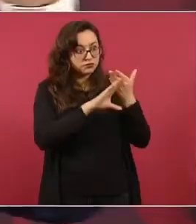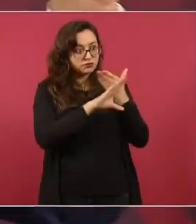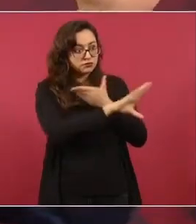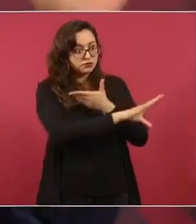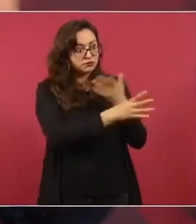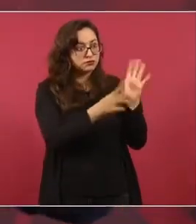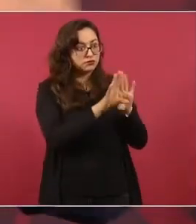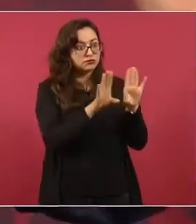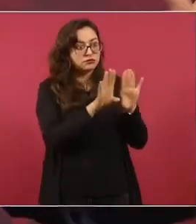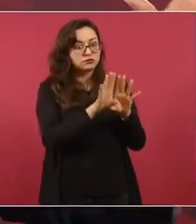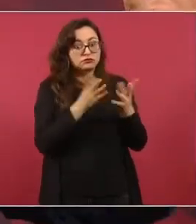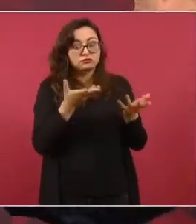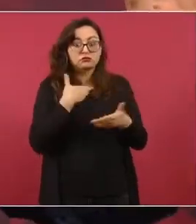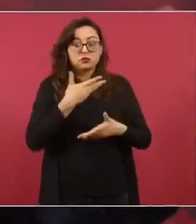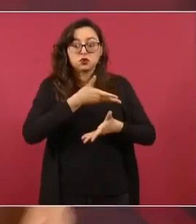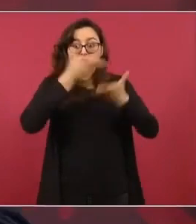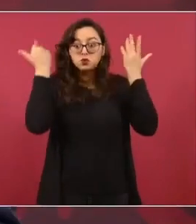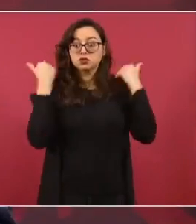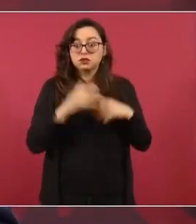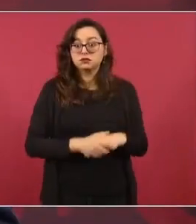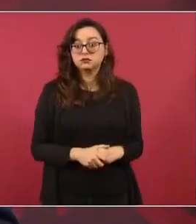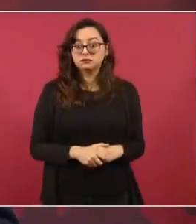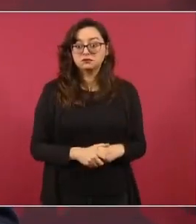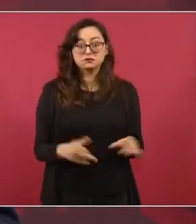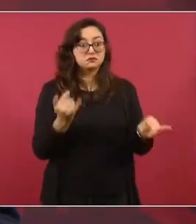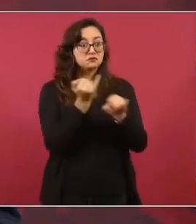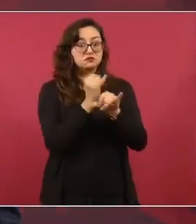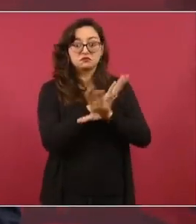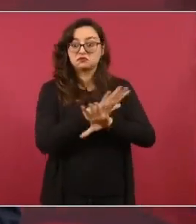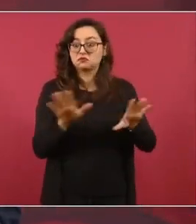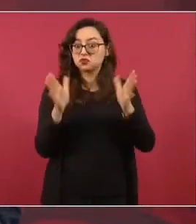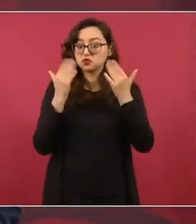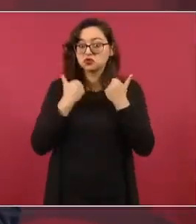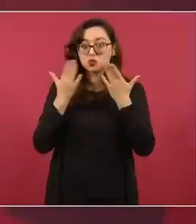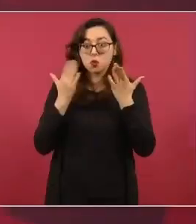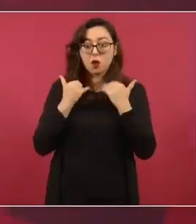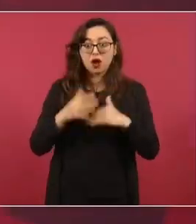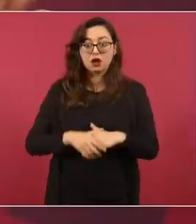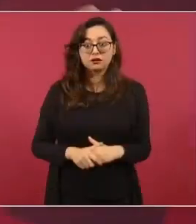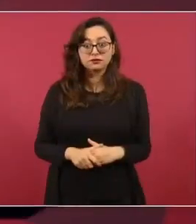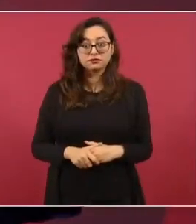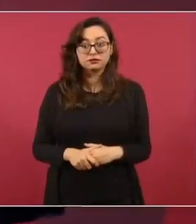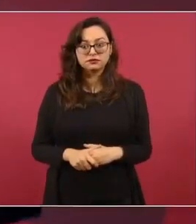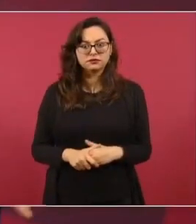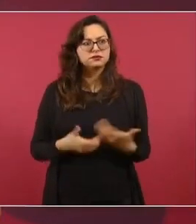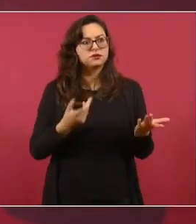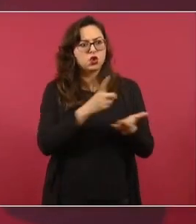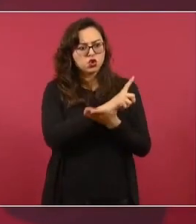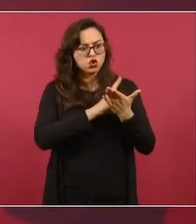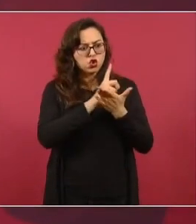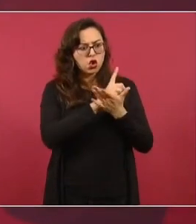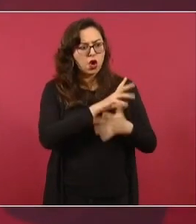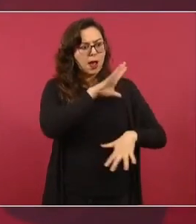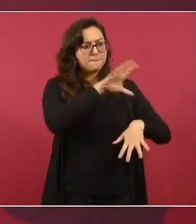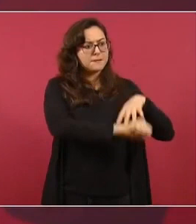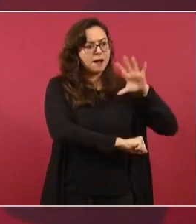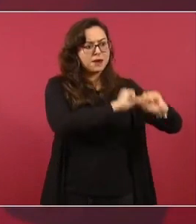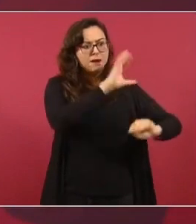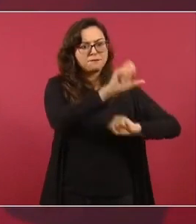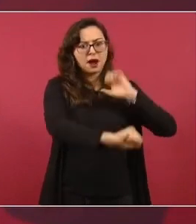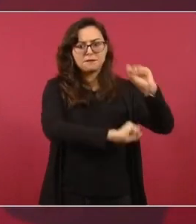Porque no sabemos nada sobre eso. ¿Cuánto decomisan?